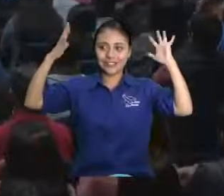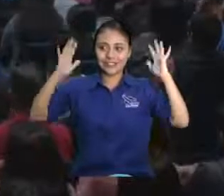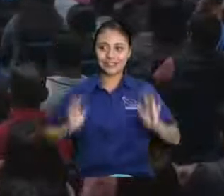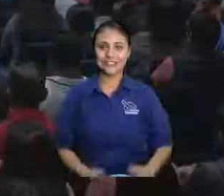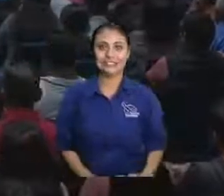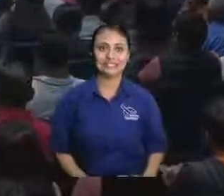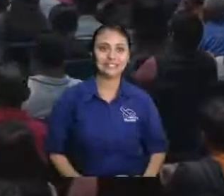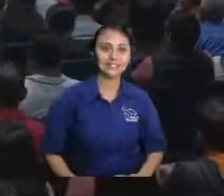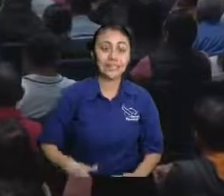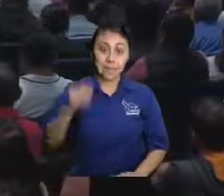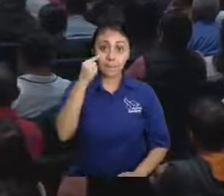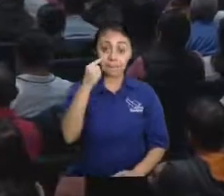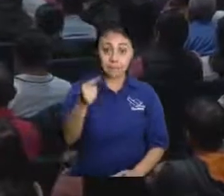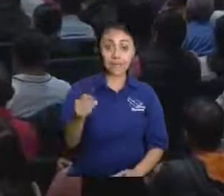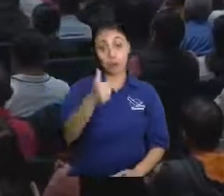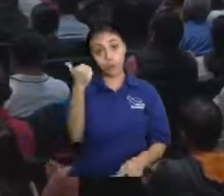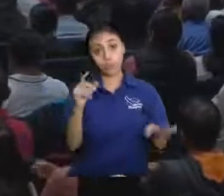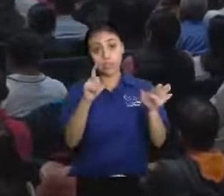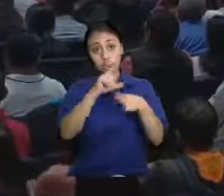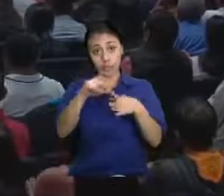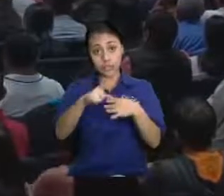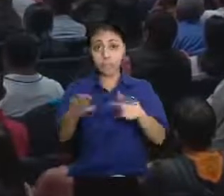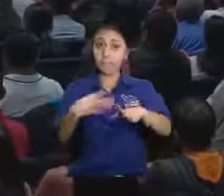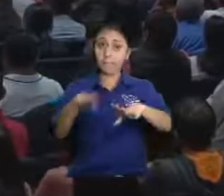Mire, le voy a decir otra cosa más.